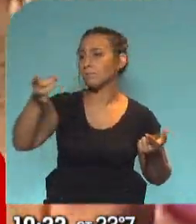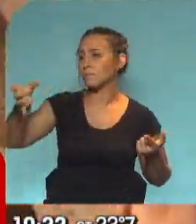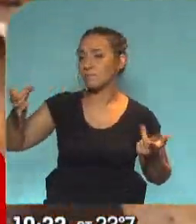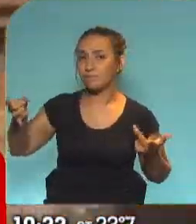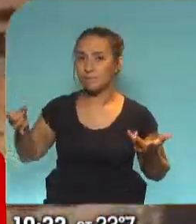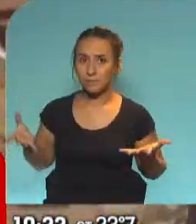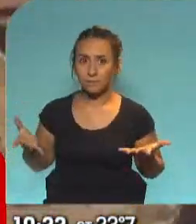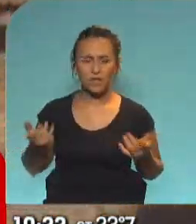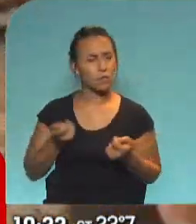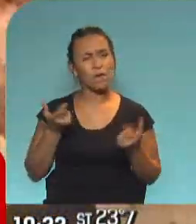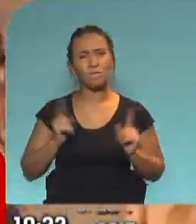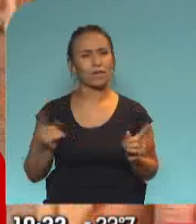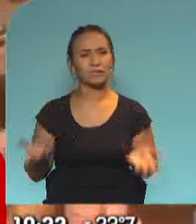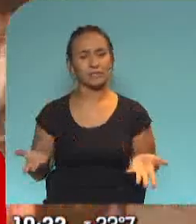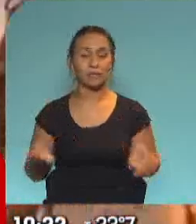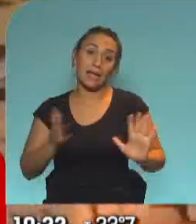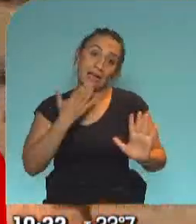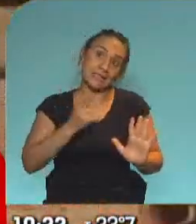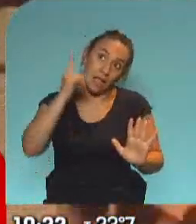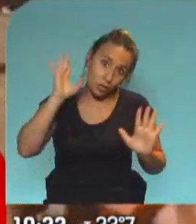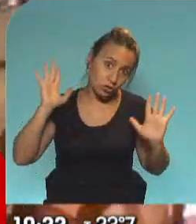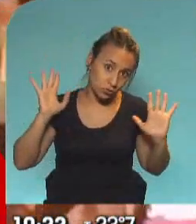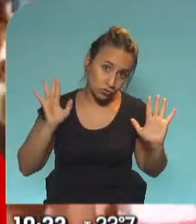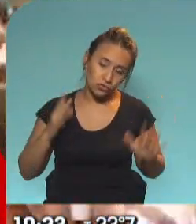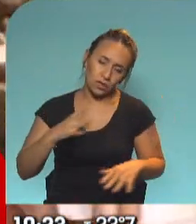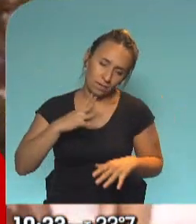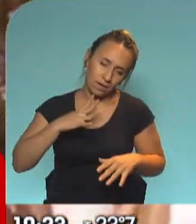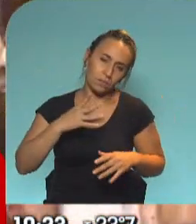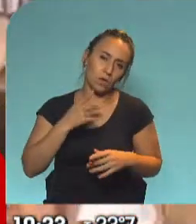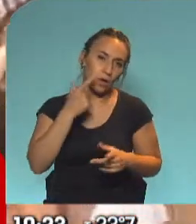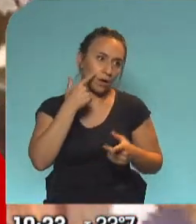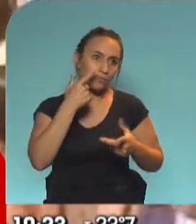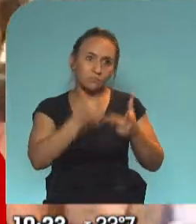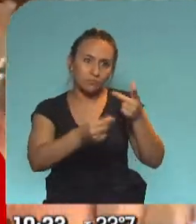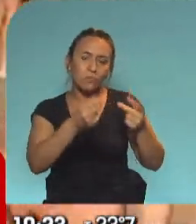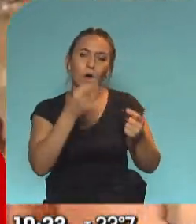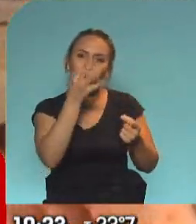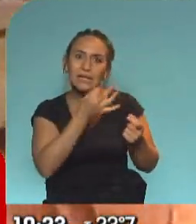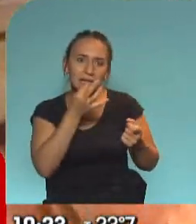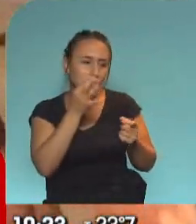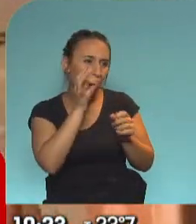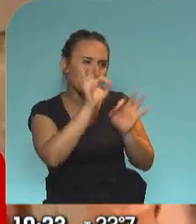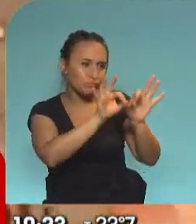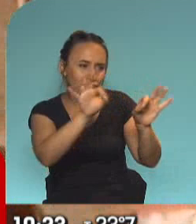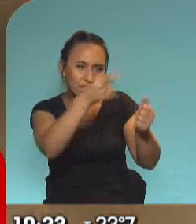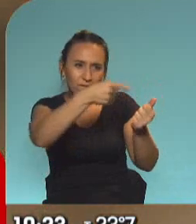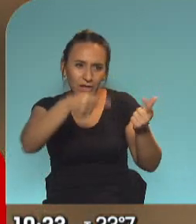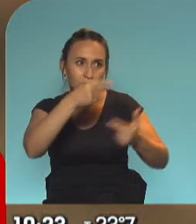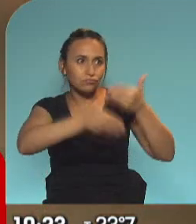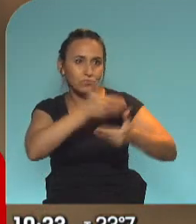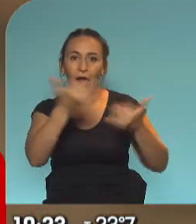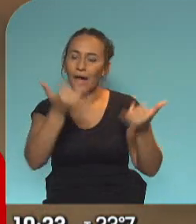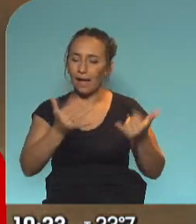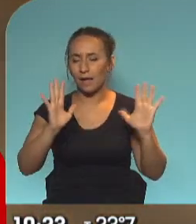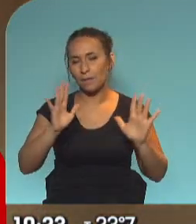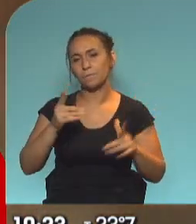no tenemos... Gracias a Dios tenemos algunos avances en los testeos, realmente hay cosas maravillosas. Hoy en día